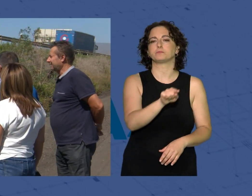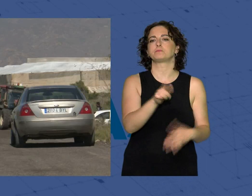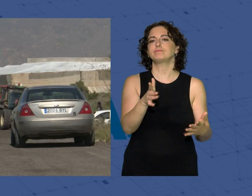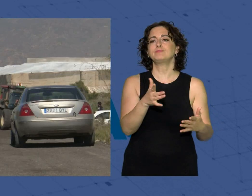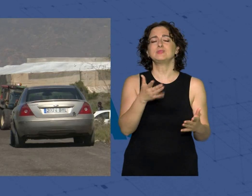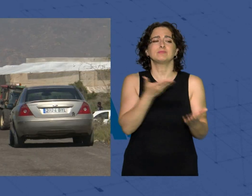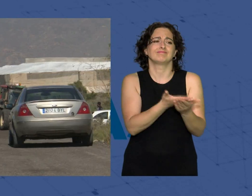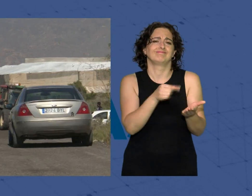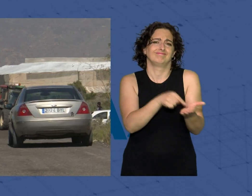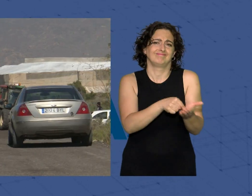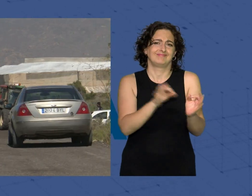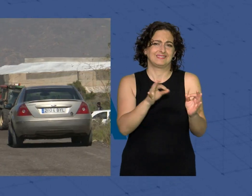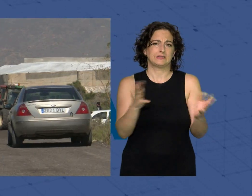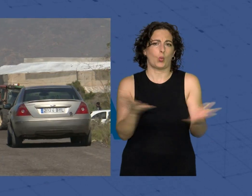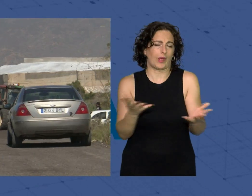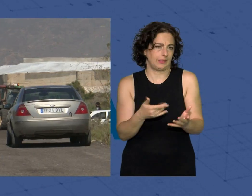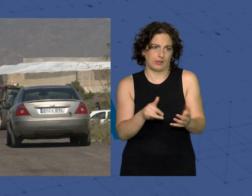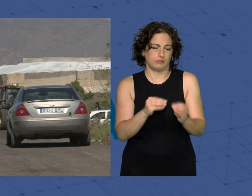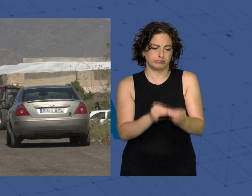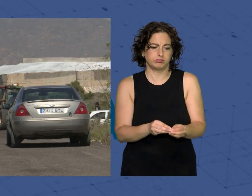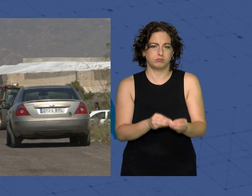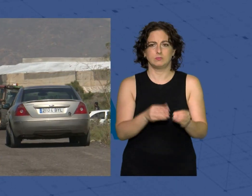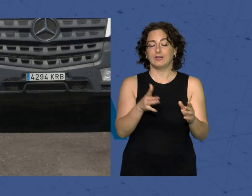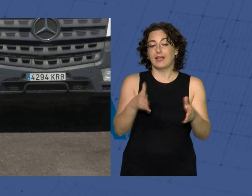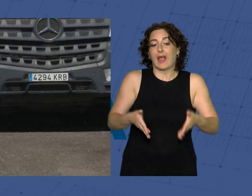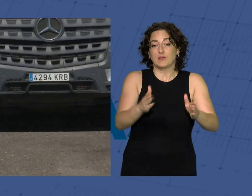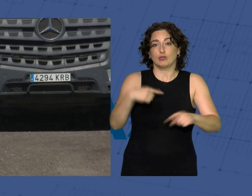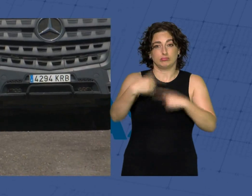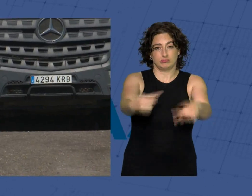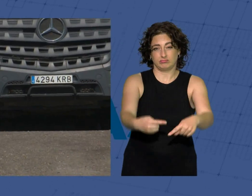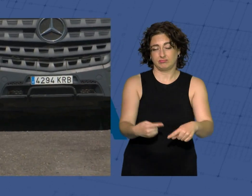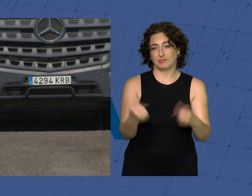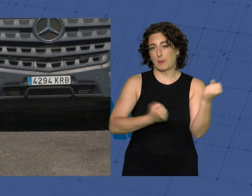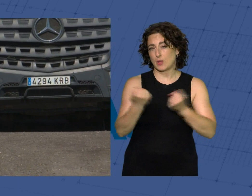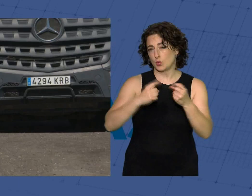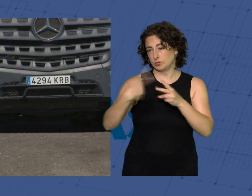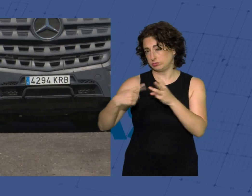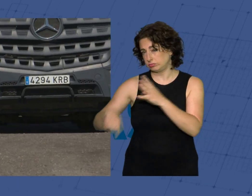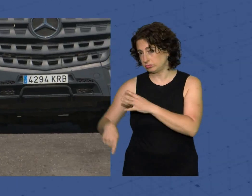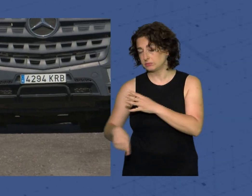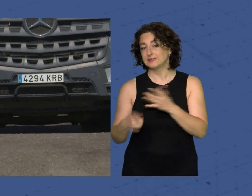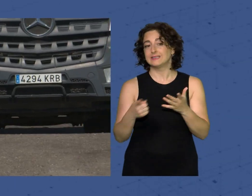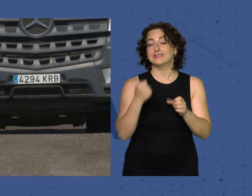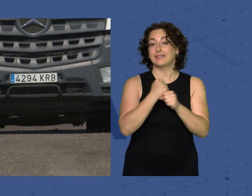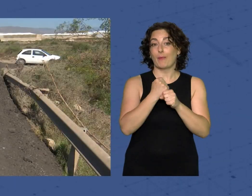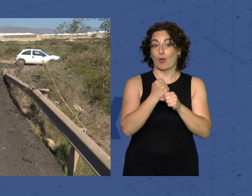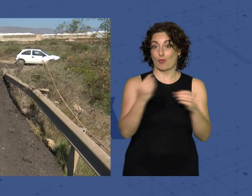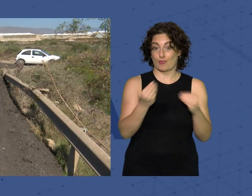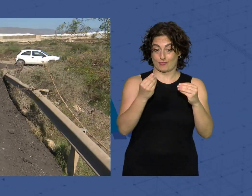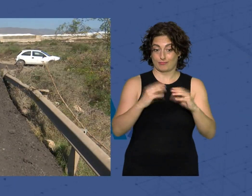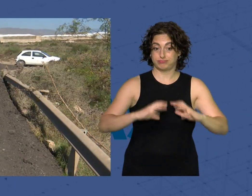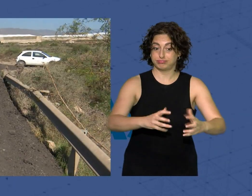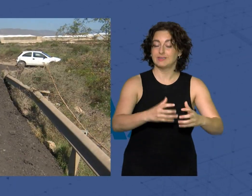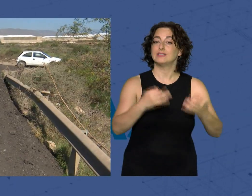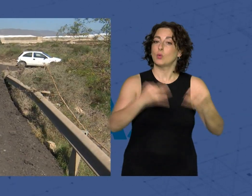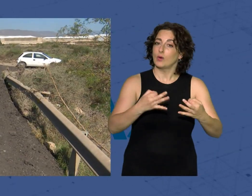acabar con el mal estado de la misma un camino por el que a diario circulan numerosos vehículos y que con estos trabajos gana en seguridad